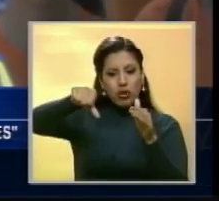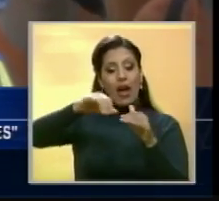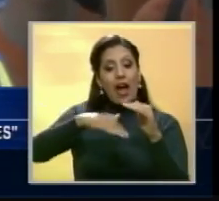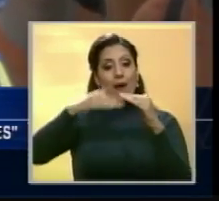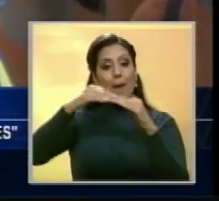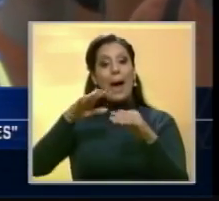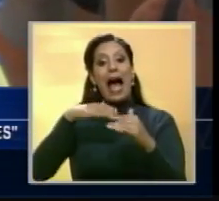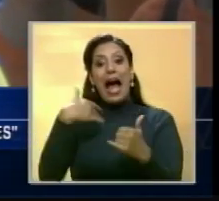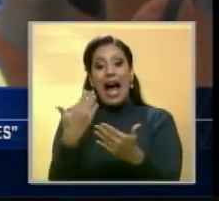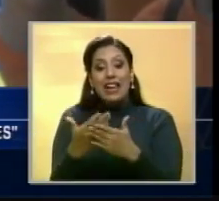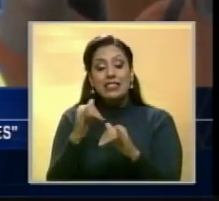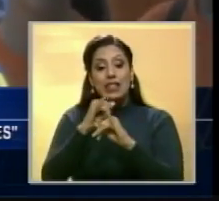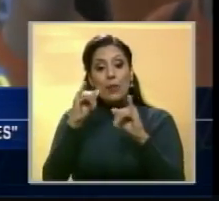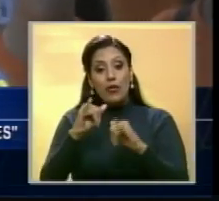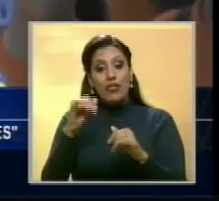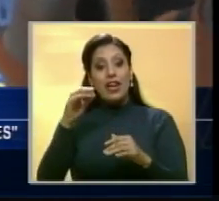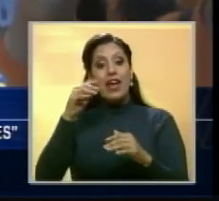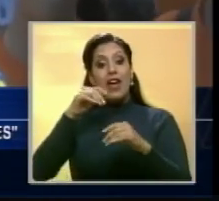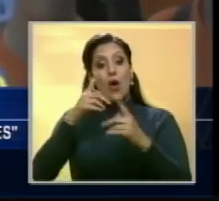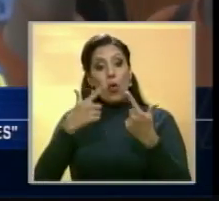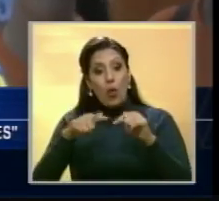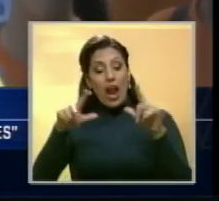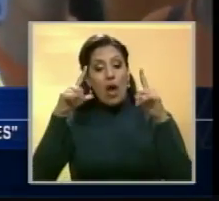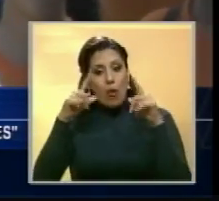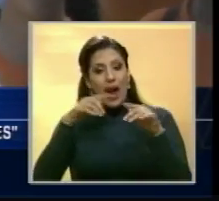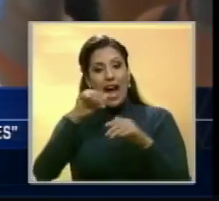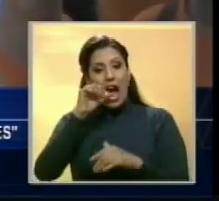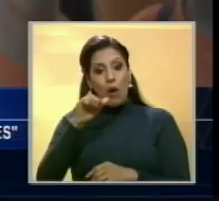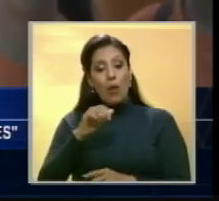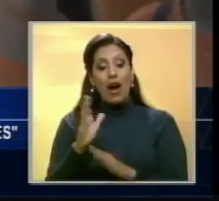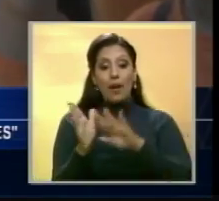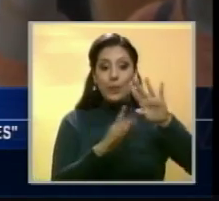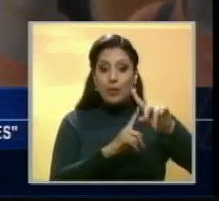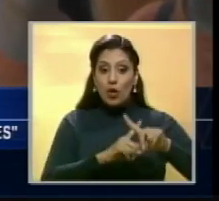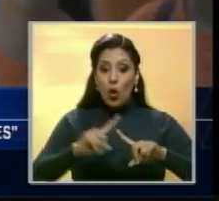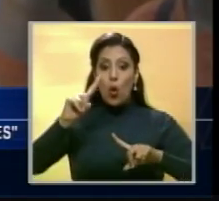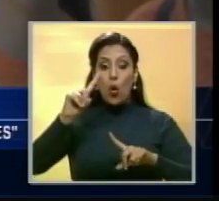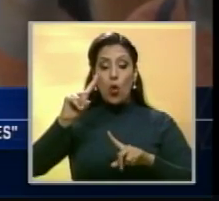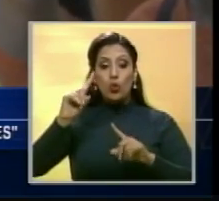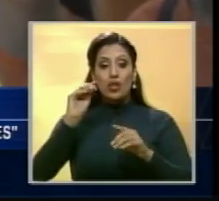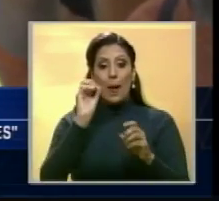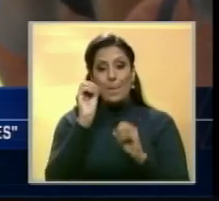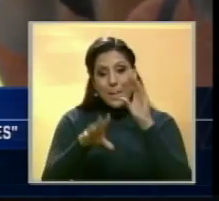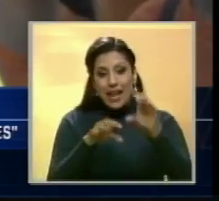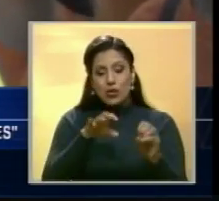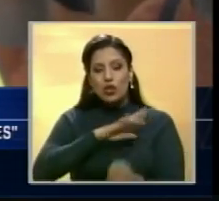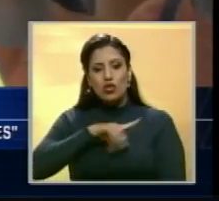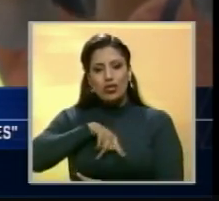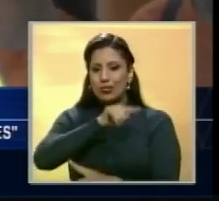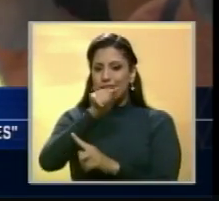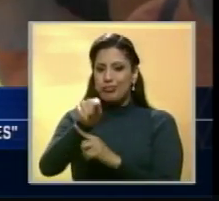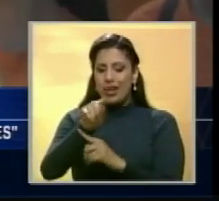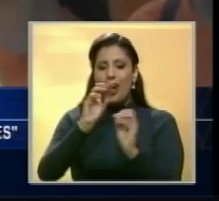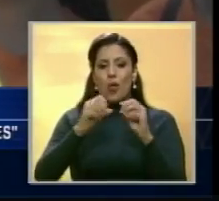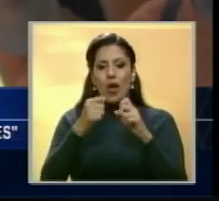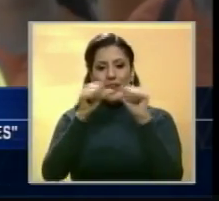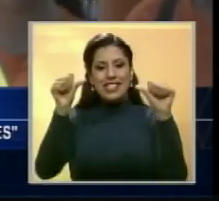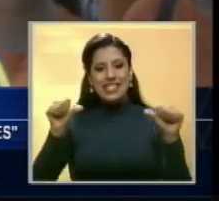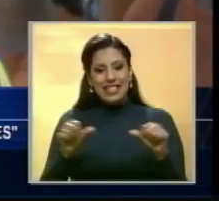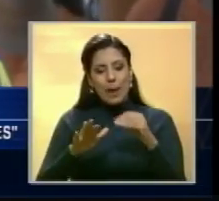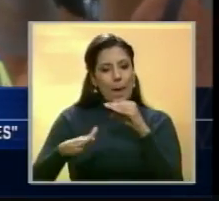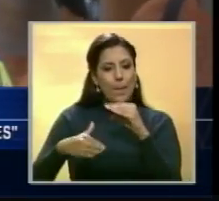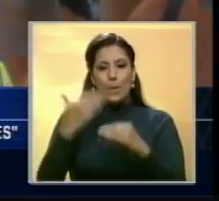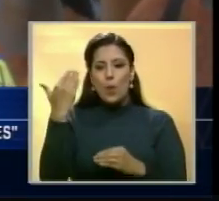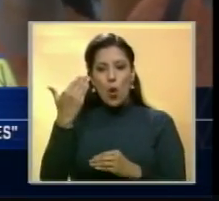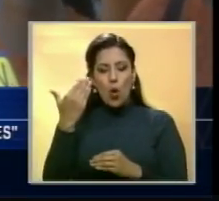se construyen las grandes represas del estado Vargas. En el área de aseo urbano estamos exigiendo la instauración de un sistema